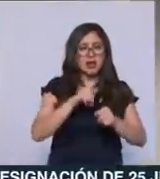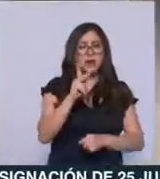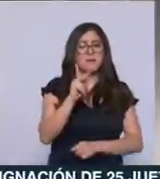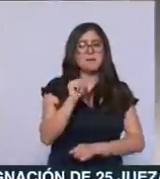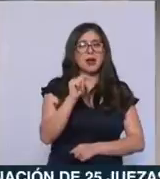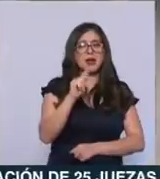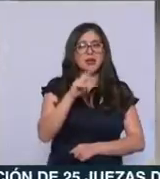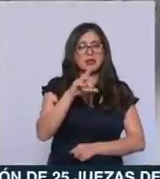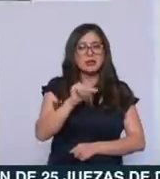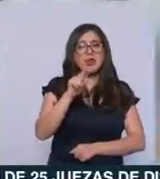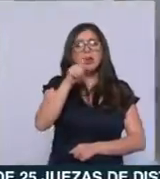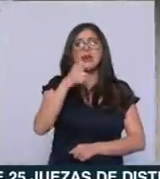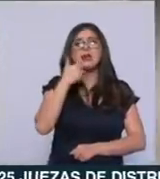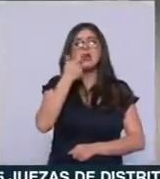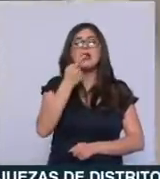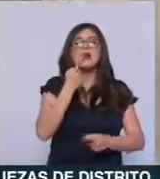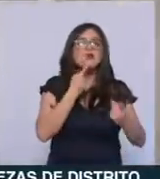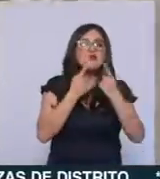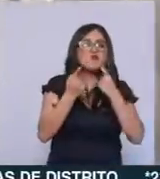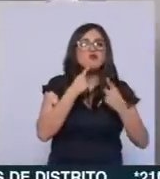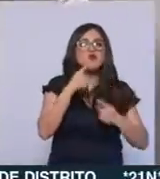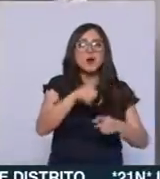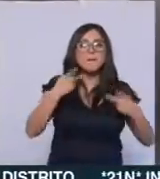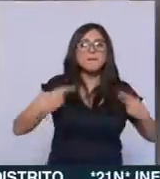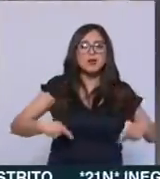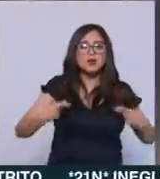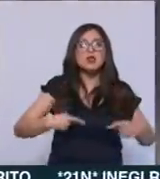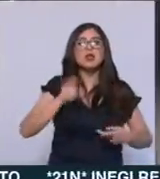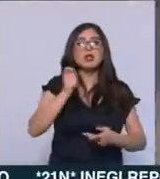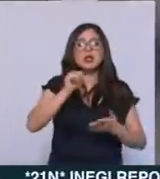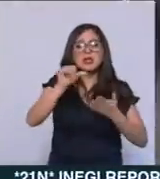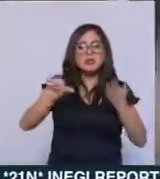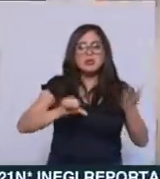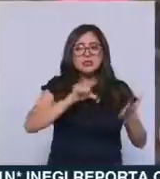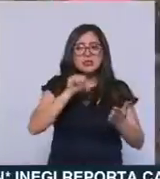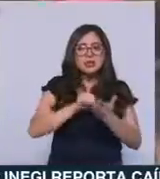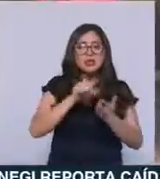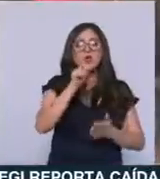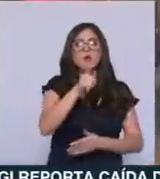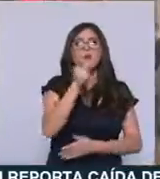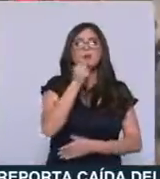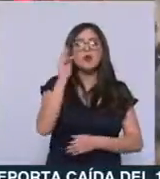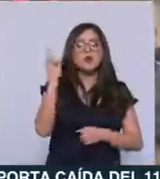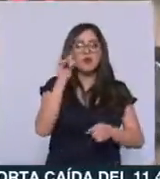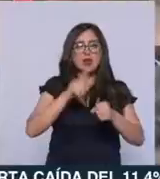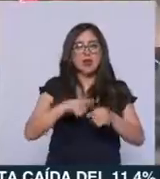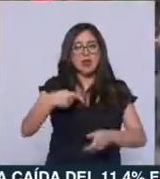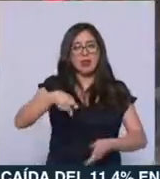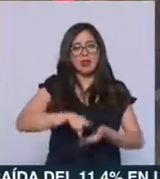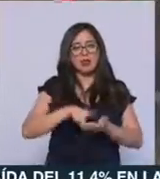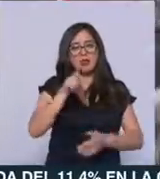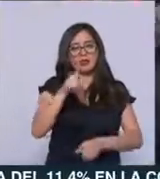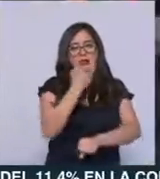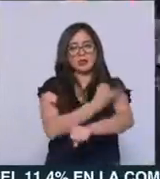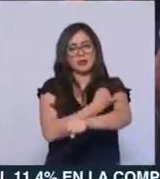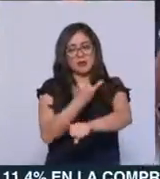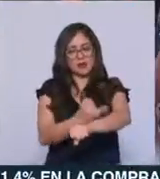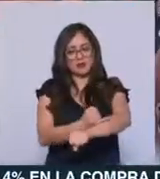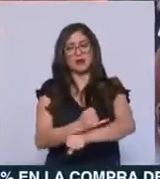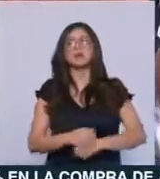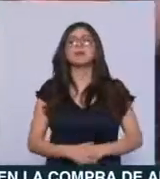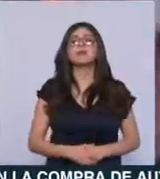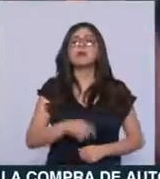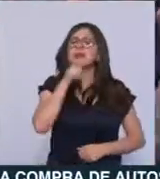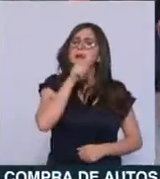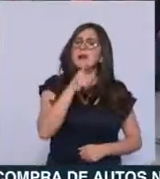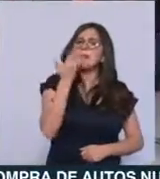mientras intentaba dialogar con los inconformes en el Centro de Operaciones de la Policía Federal en Iztapalapa. También llamó al personal